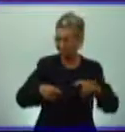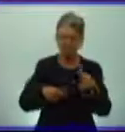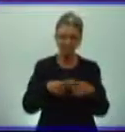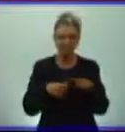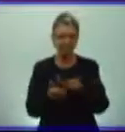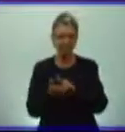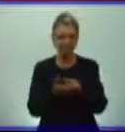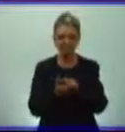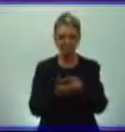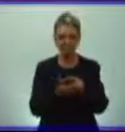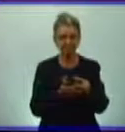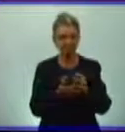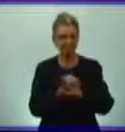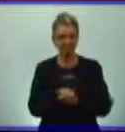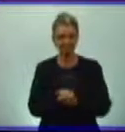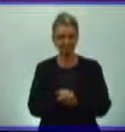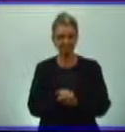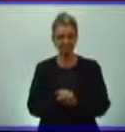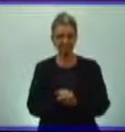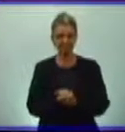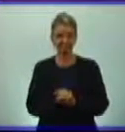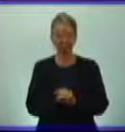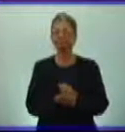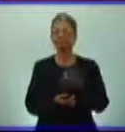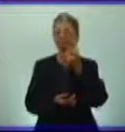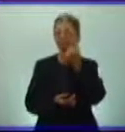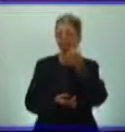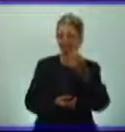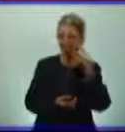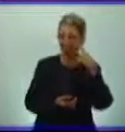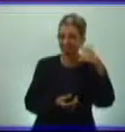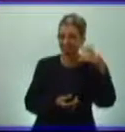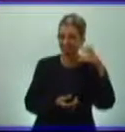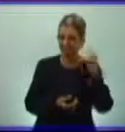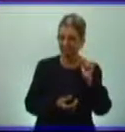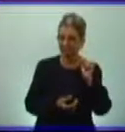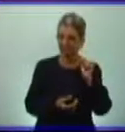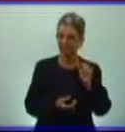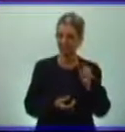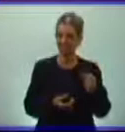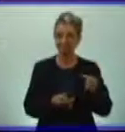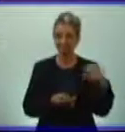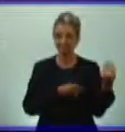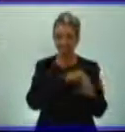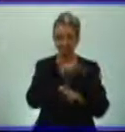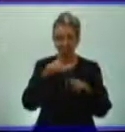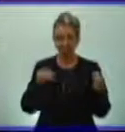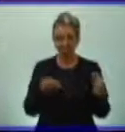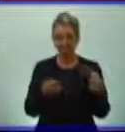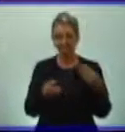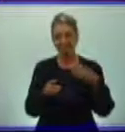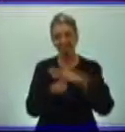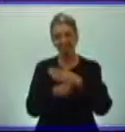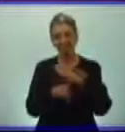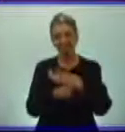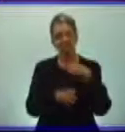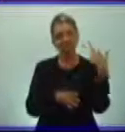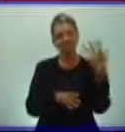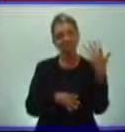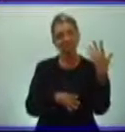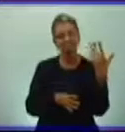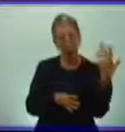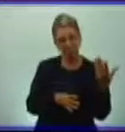arrastran. También conocimos los cambios que ocurren en la naturaleza, en el estado del tiempo, en la